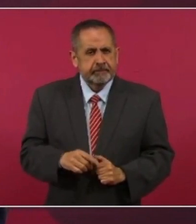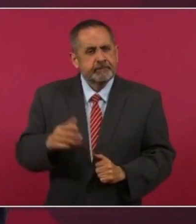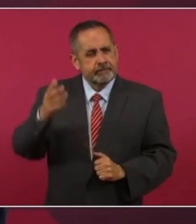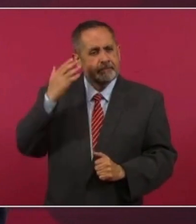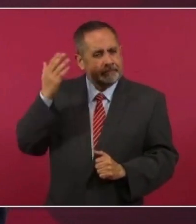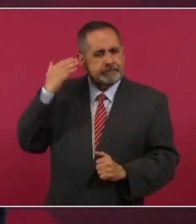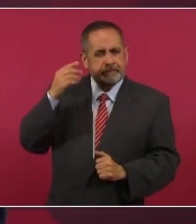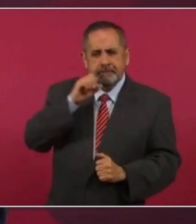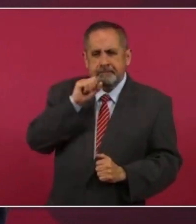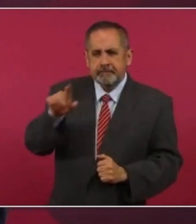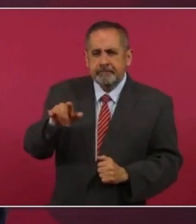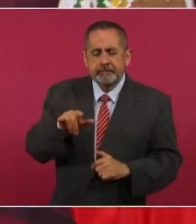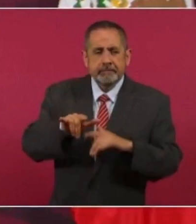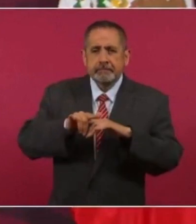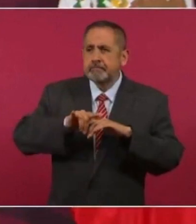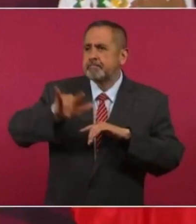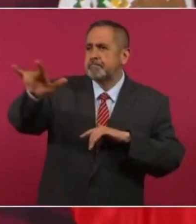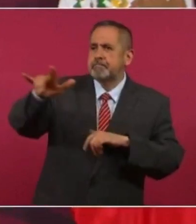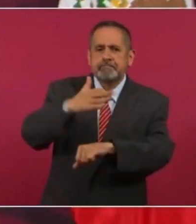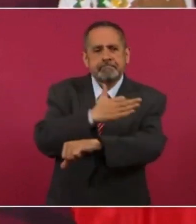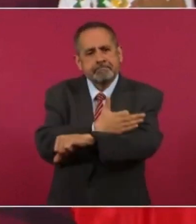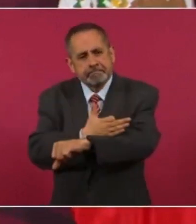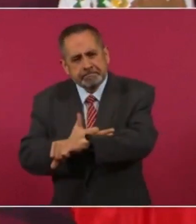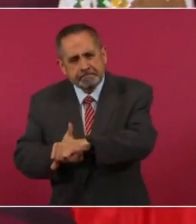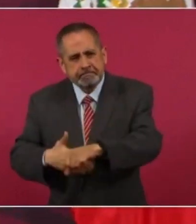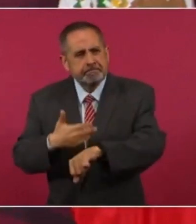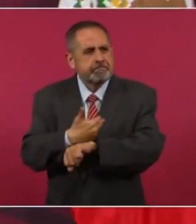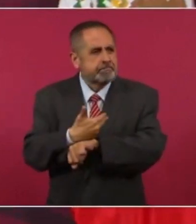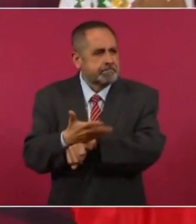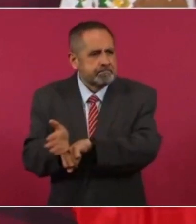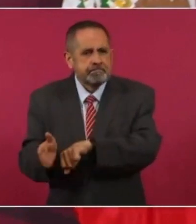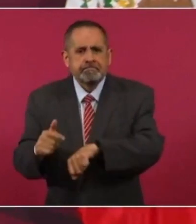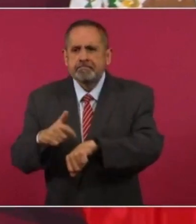tardanzas, colas,